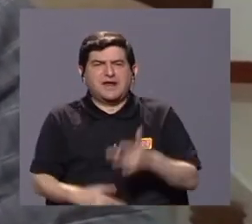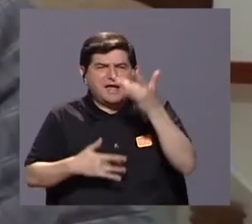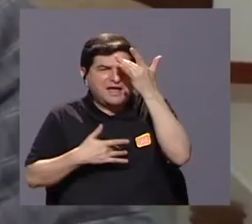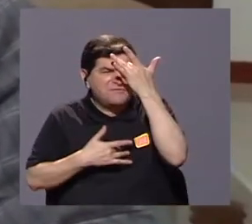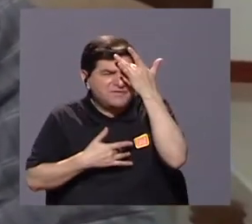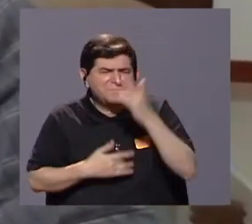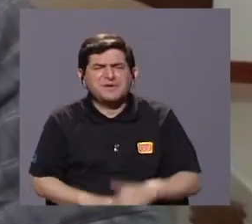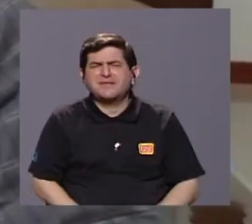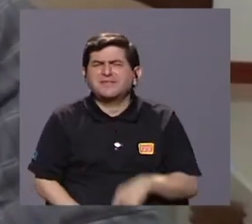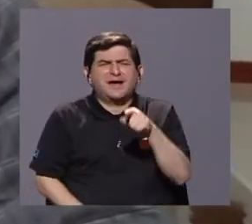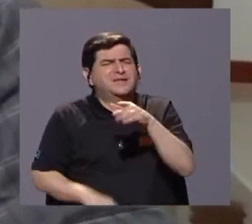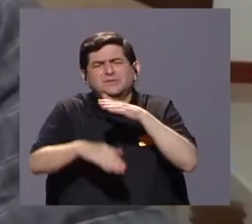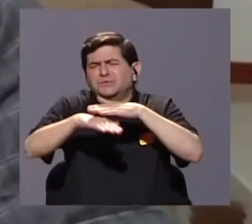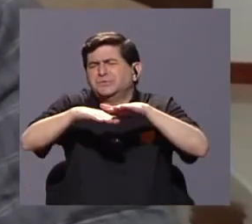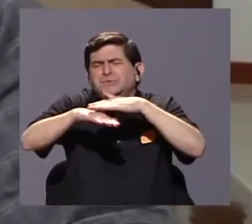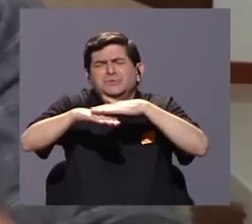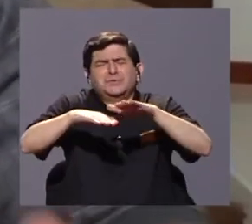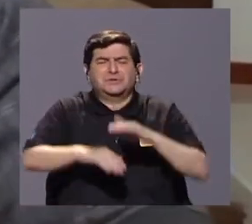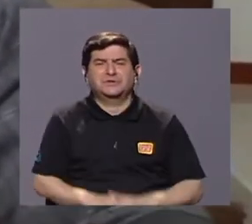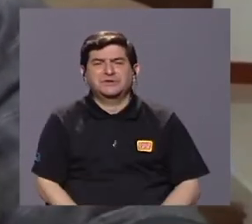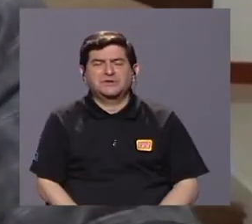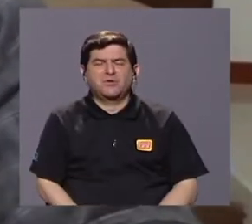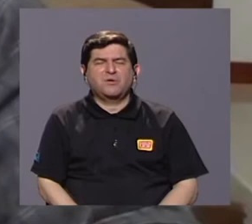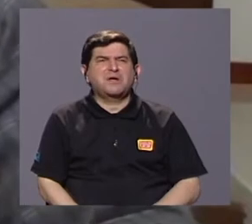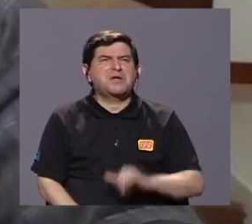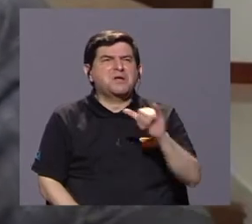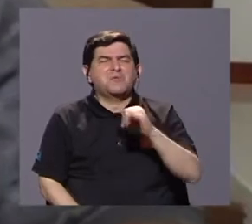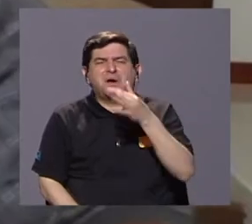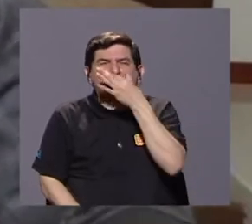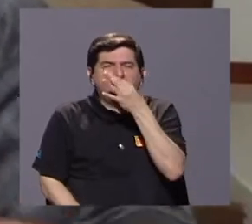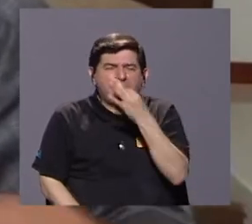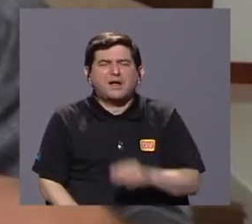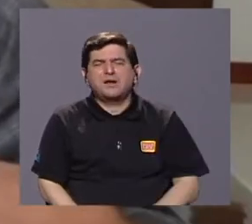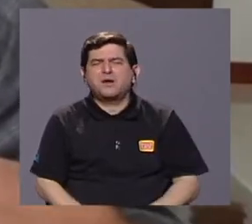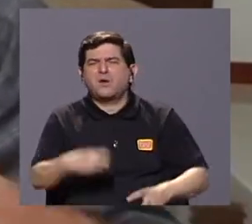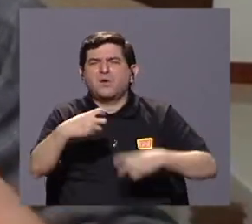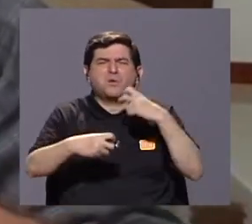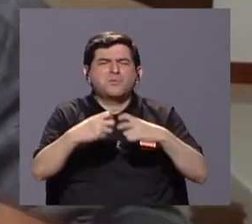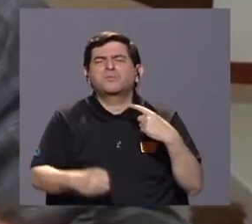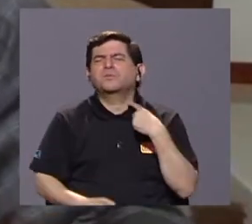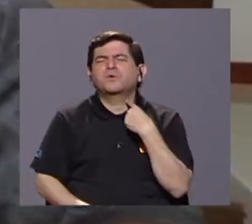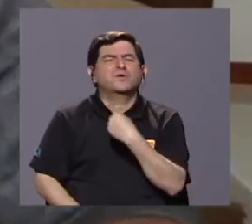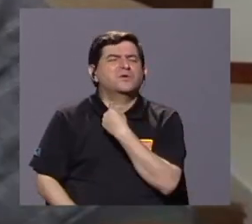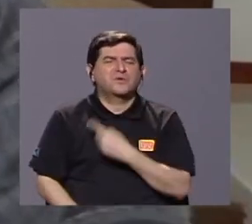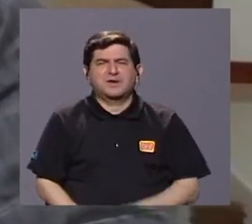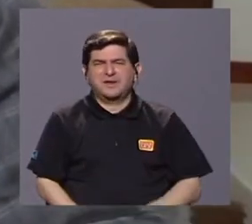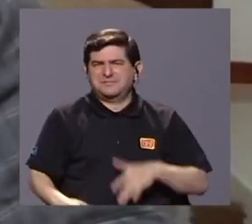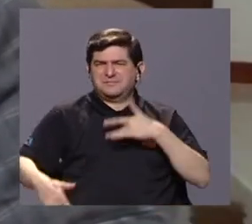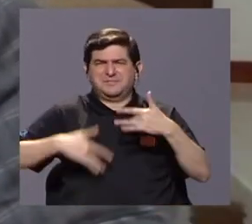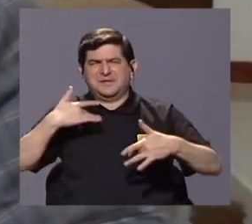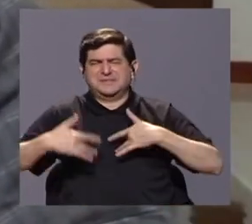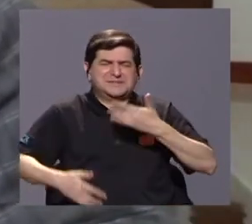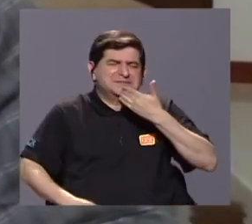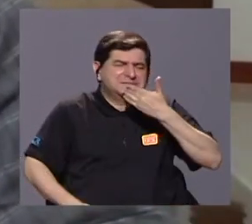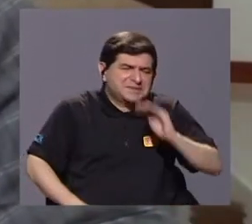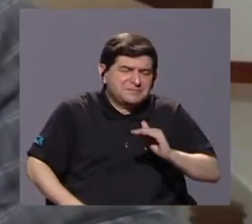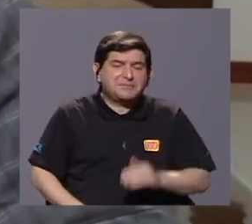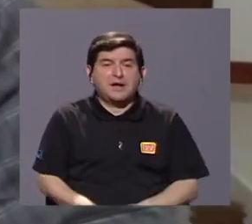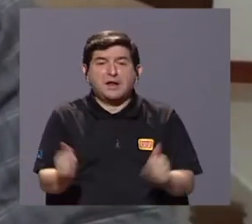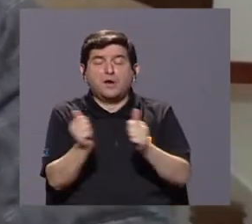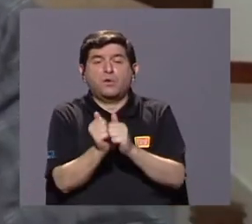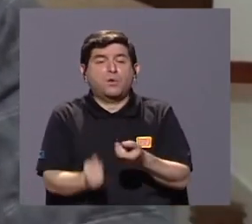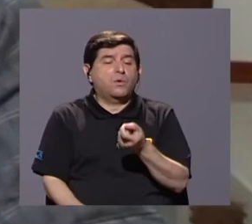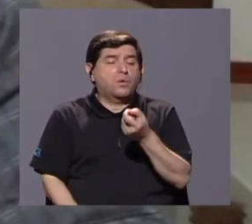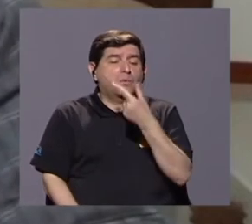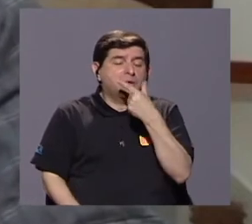muy leve. Y entonces es un resfriito, es una carraspirita, es un malestar general que con cualquier antigripal se